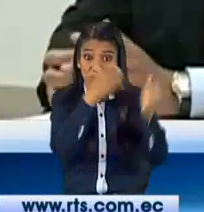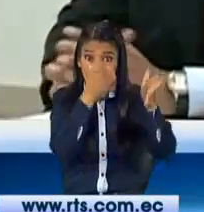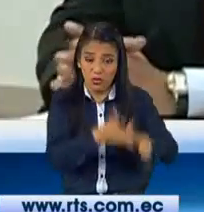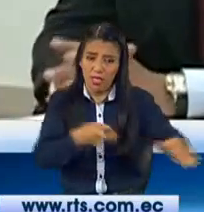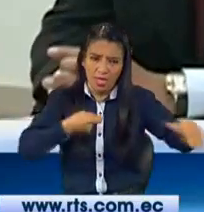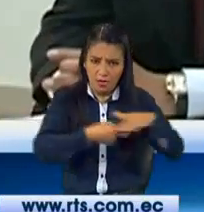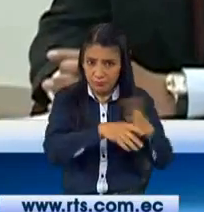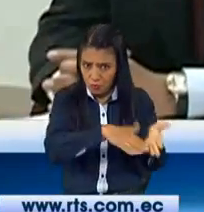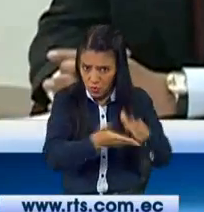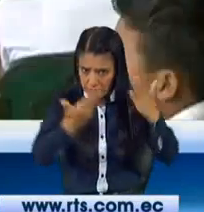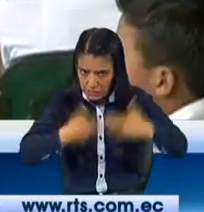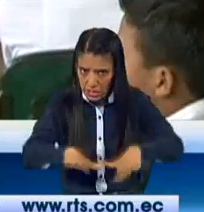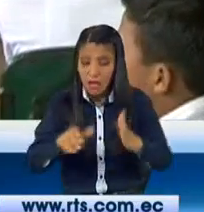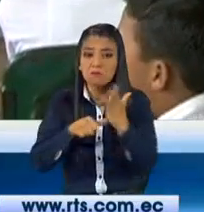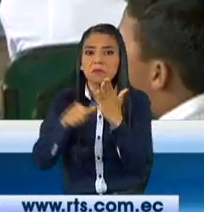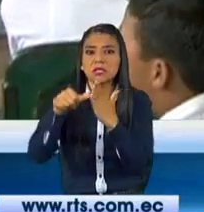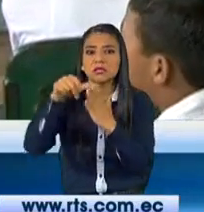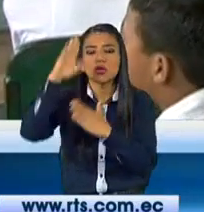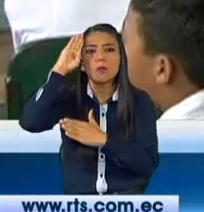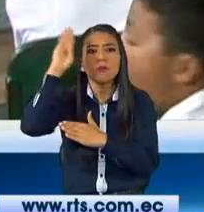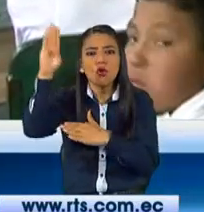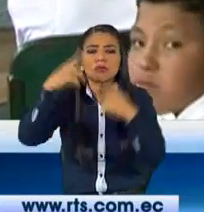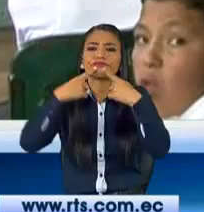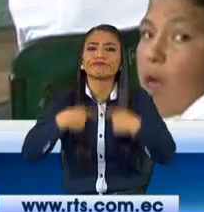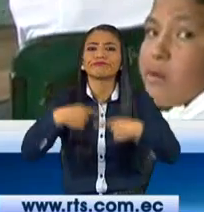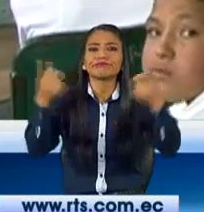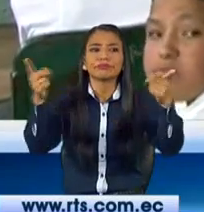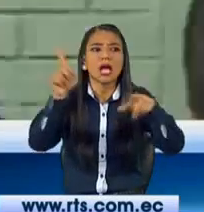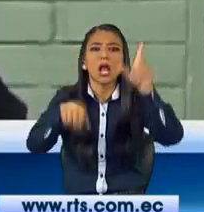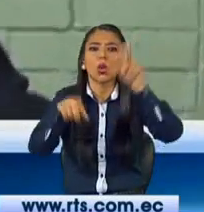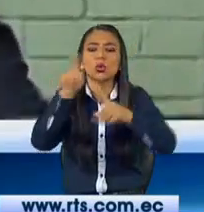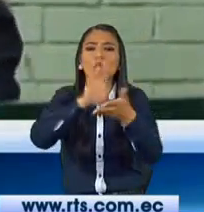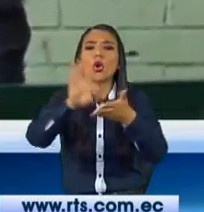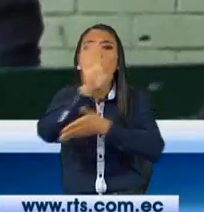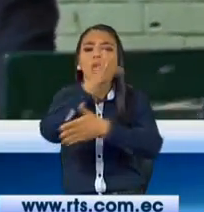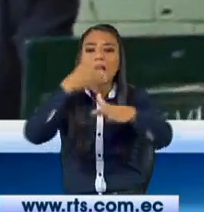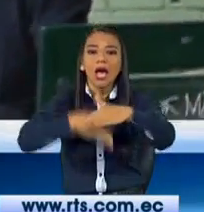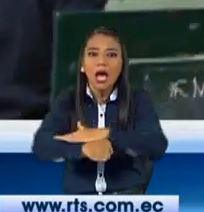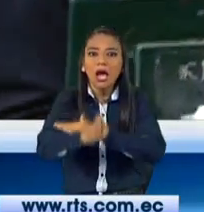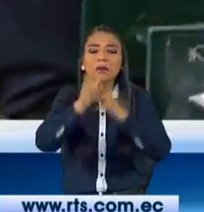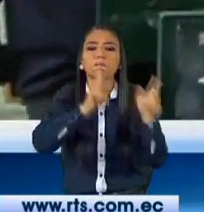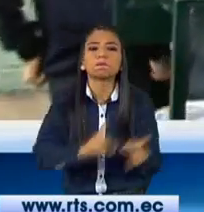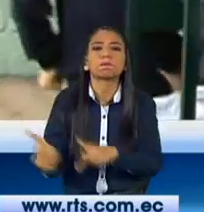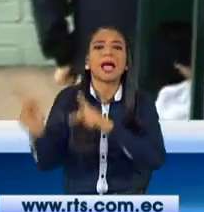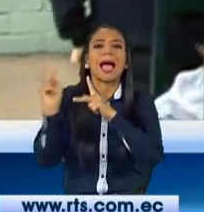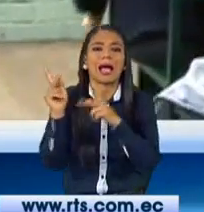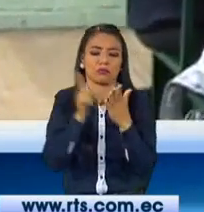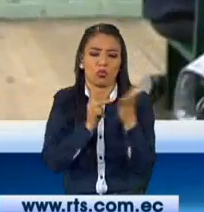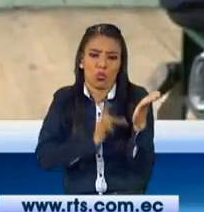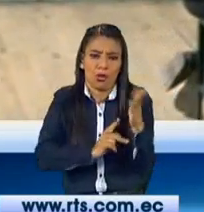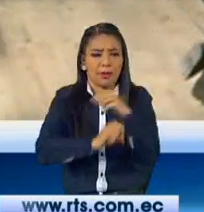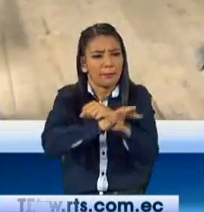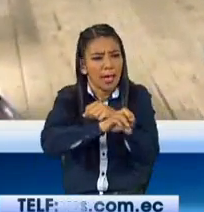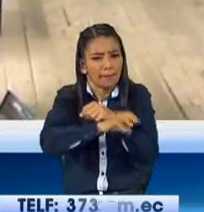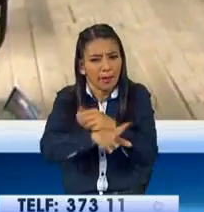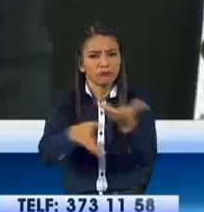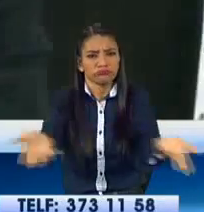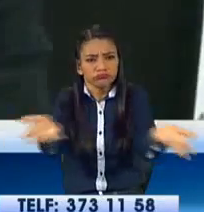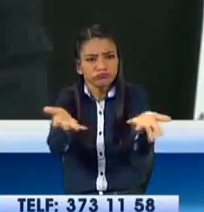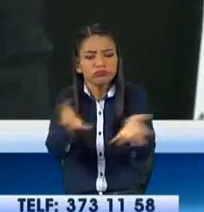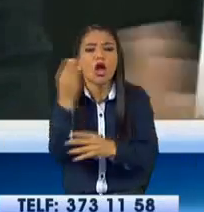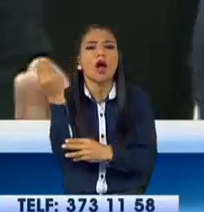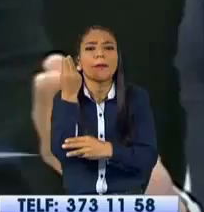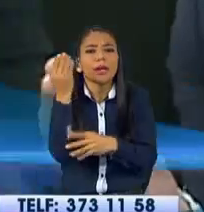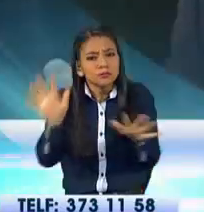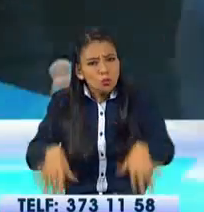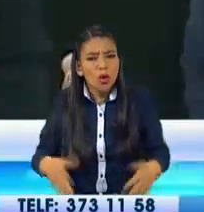Ministerio del Interior se anunció la implementación de programas en los establecimientos educativos destinados a concientizar a los jóvenes. Para